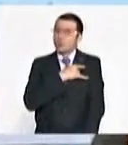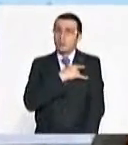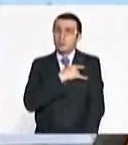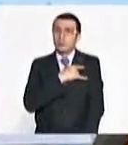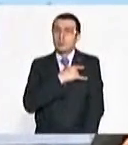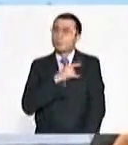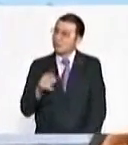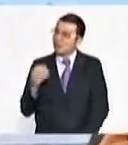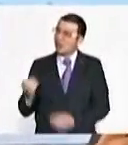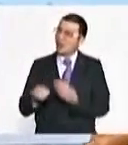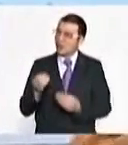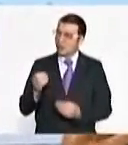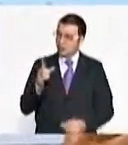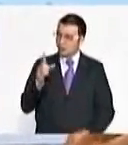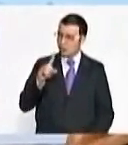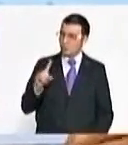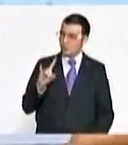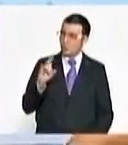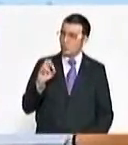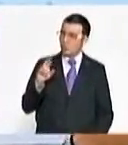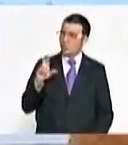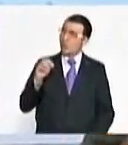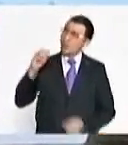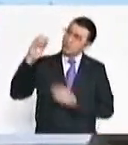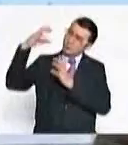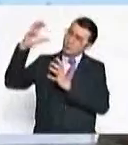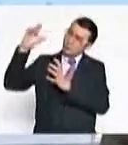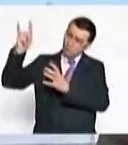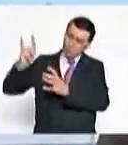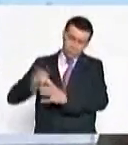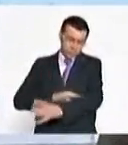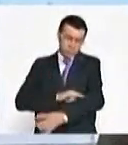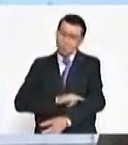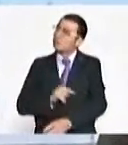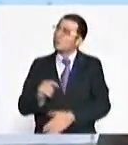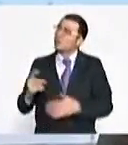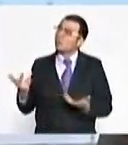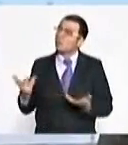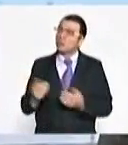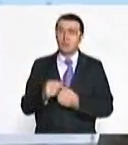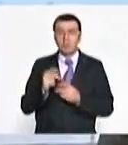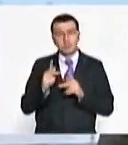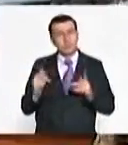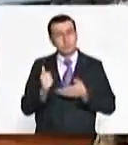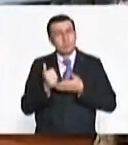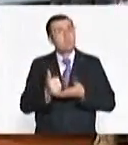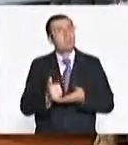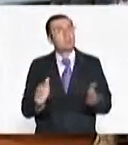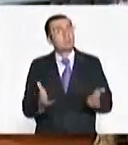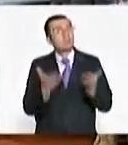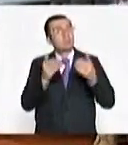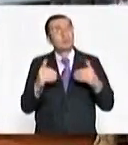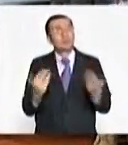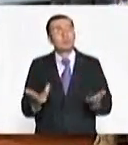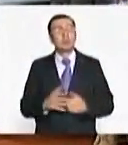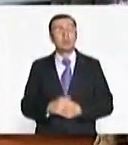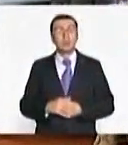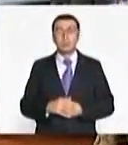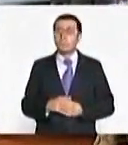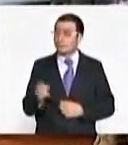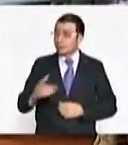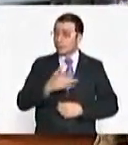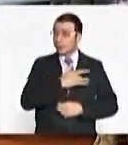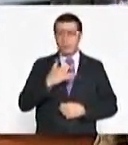Sí. ¿Cómo a través de estos sueros se puede restituir en los pacientes estos déficits? Bueno, eso es una terapia